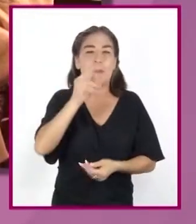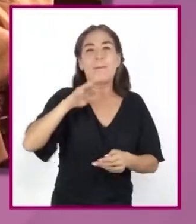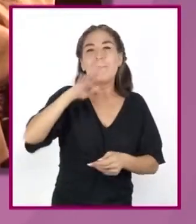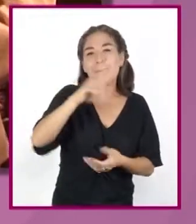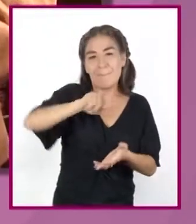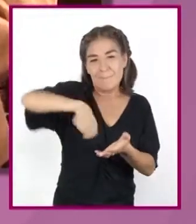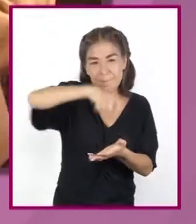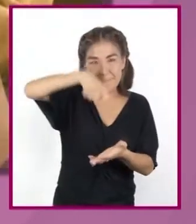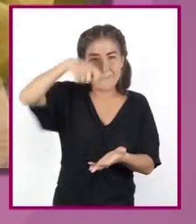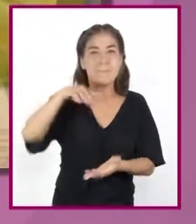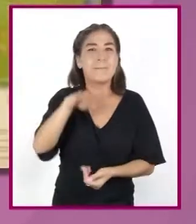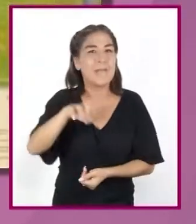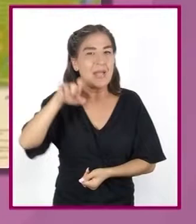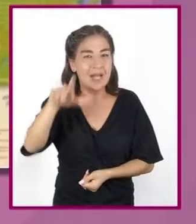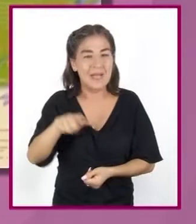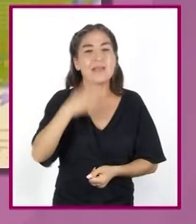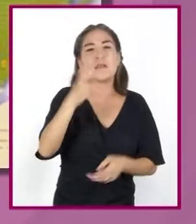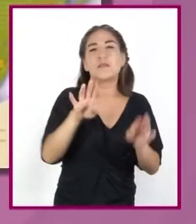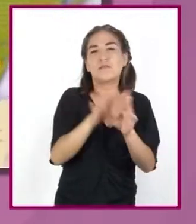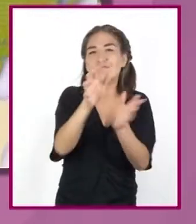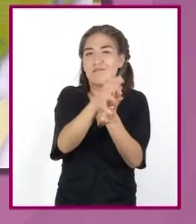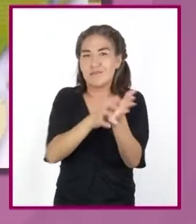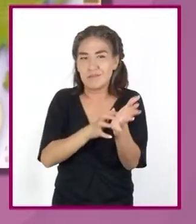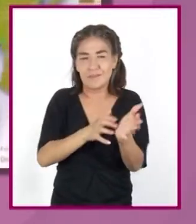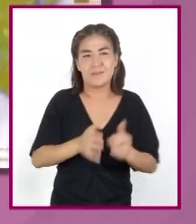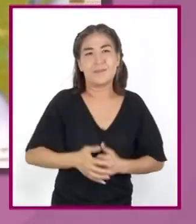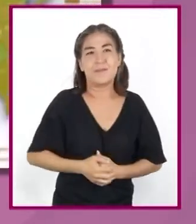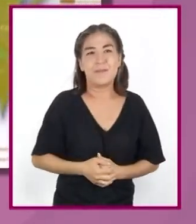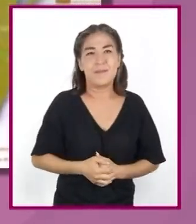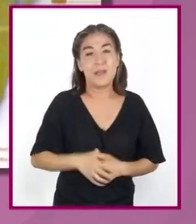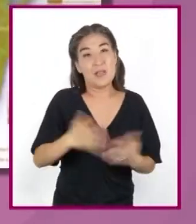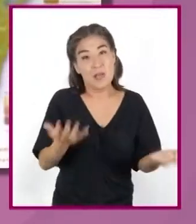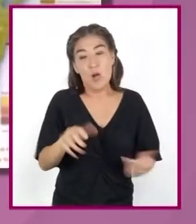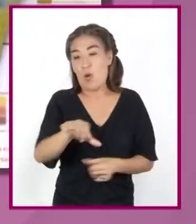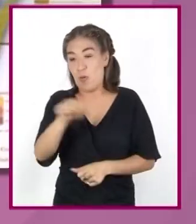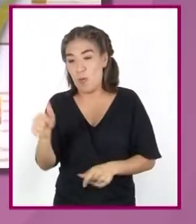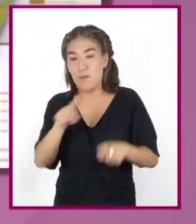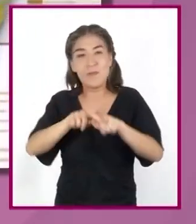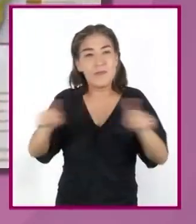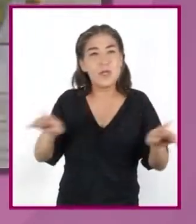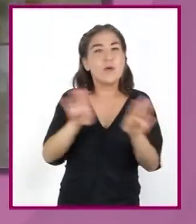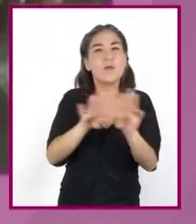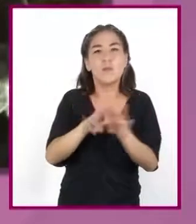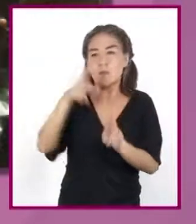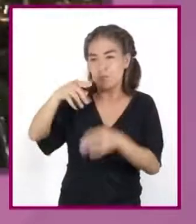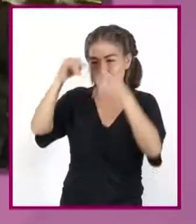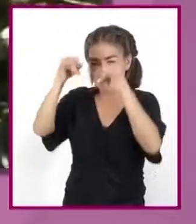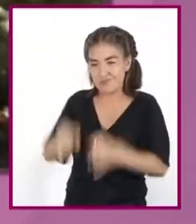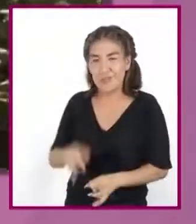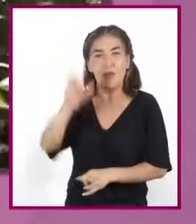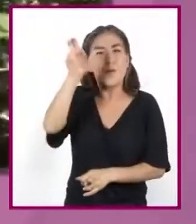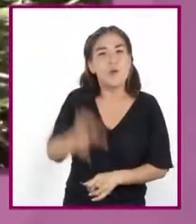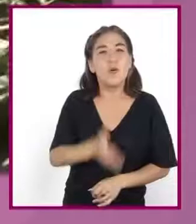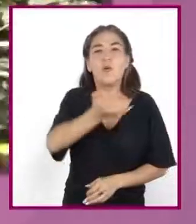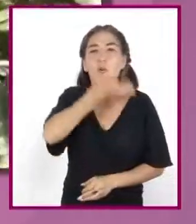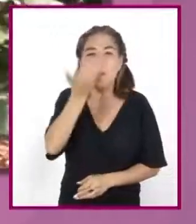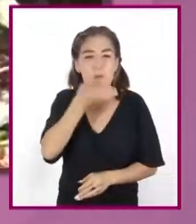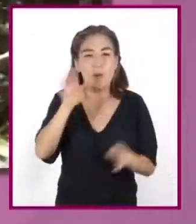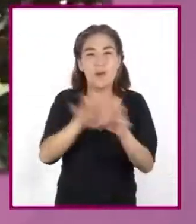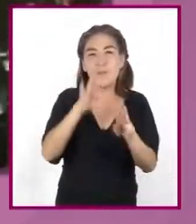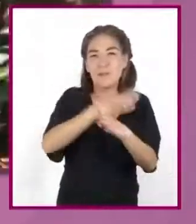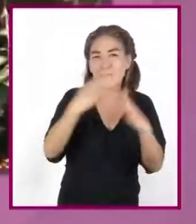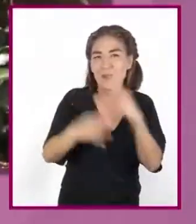que están comprometidos con la sustentabilidad. La diferenciación de la identidad, origen y buen manejo de los recursos naturales